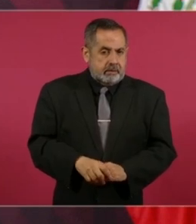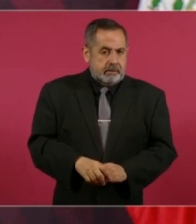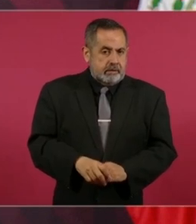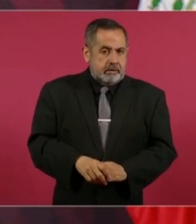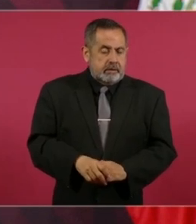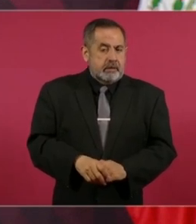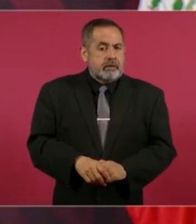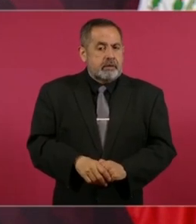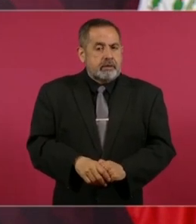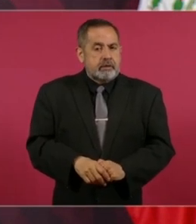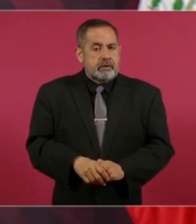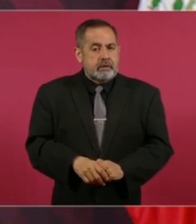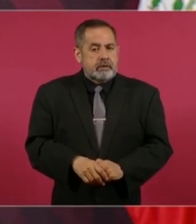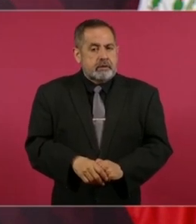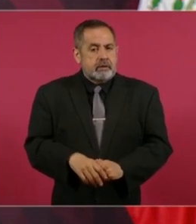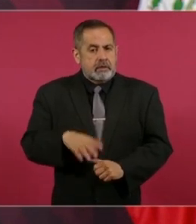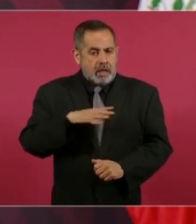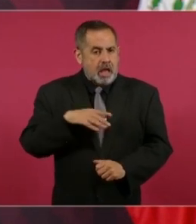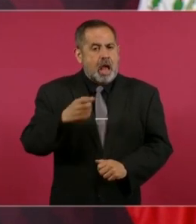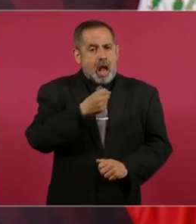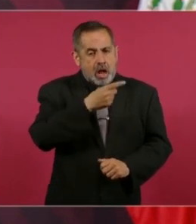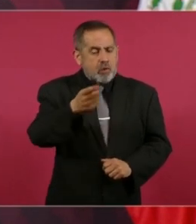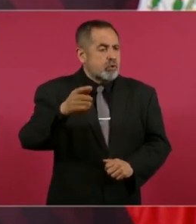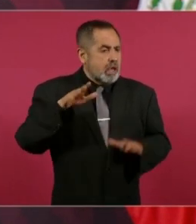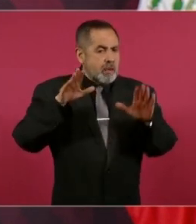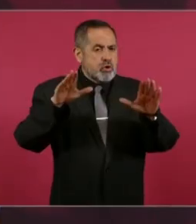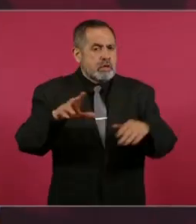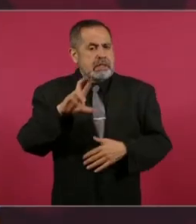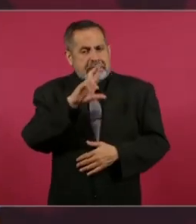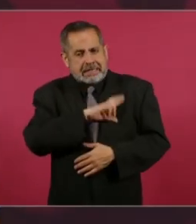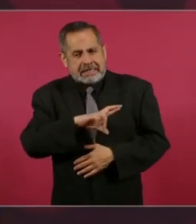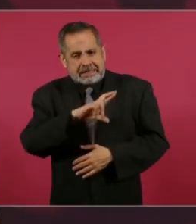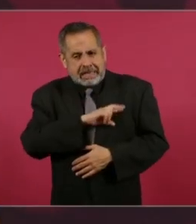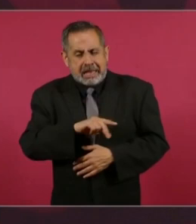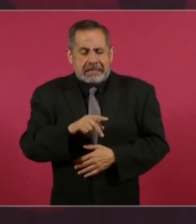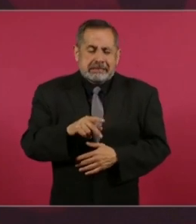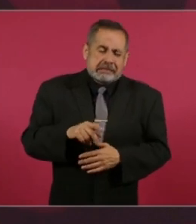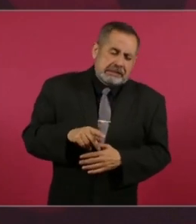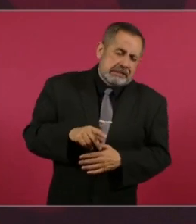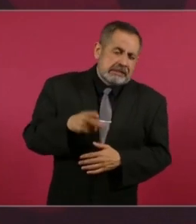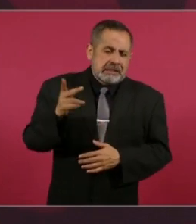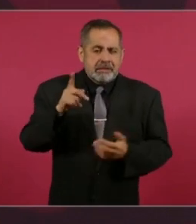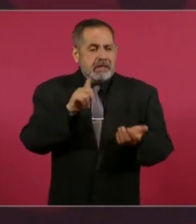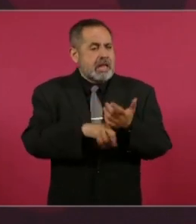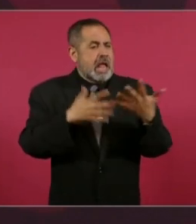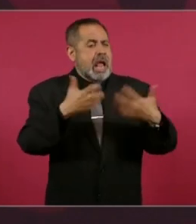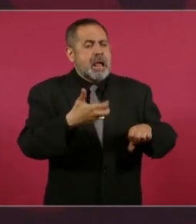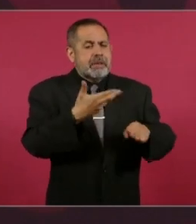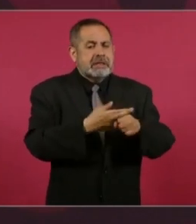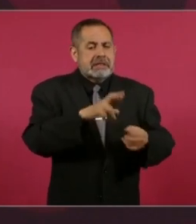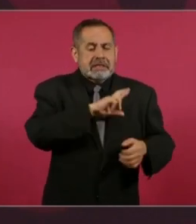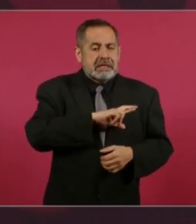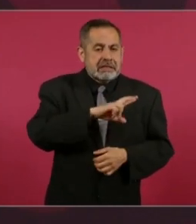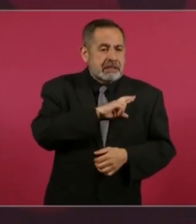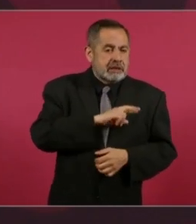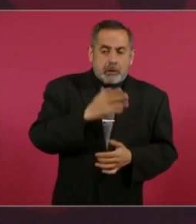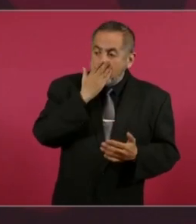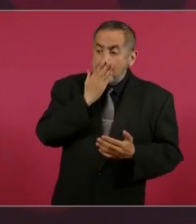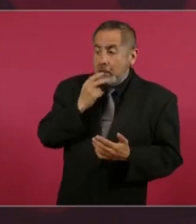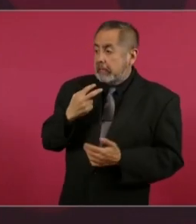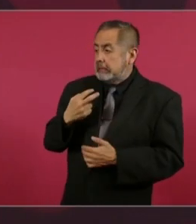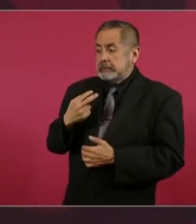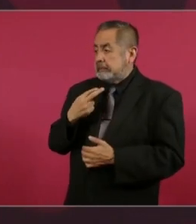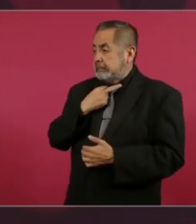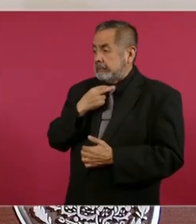Hay aviones que se rentan, pero las empresas que se dedican a esto tampoco tienen